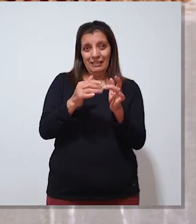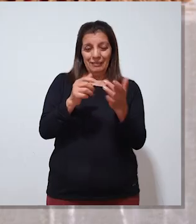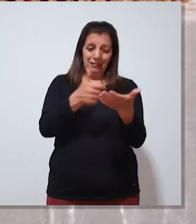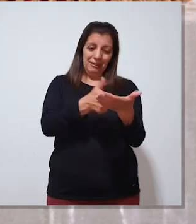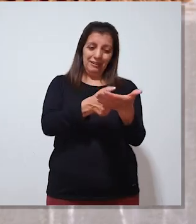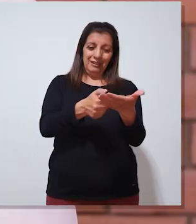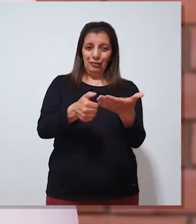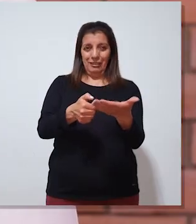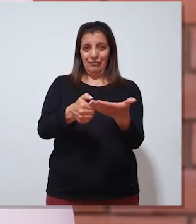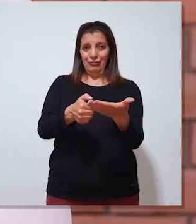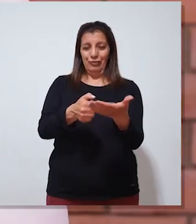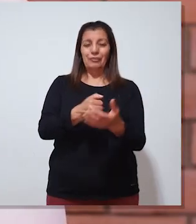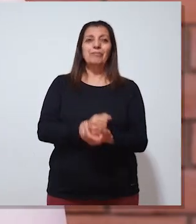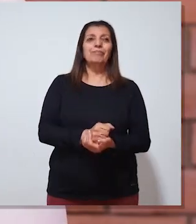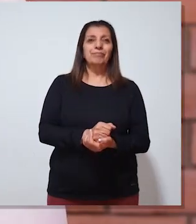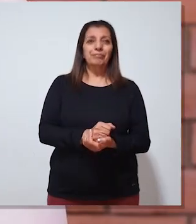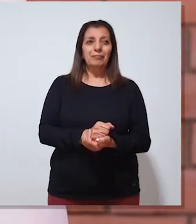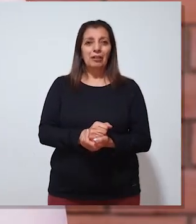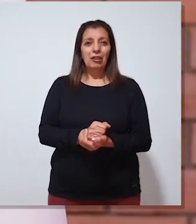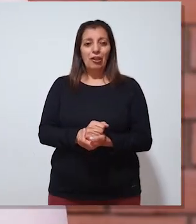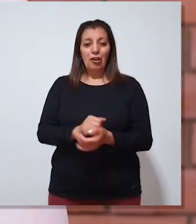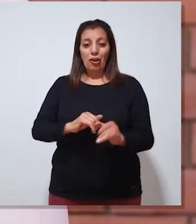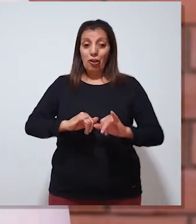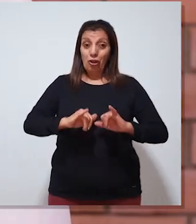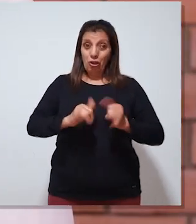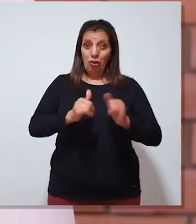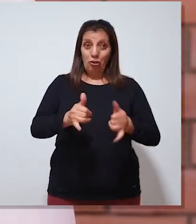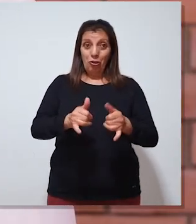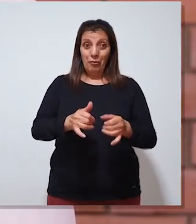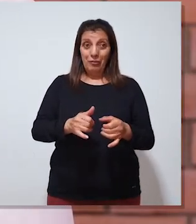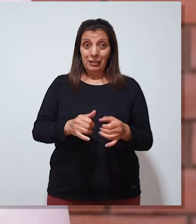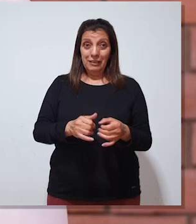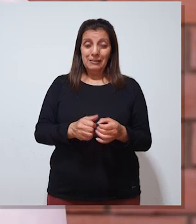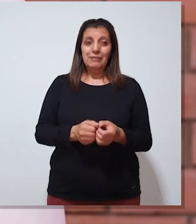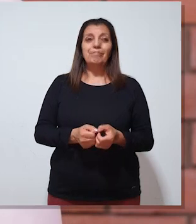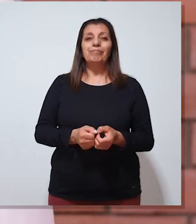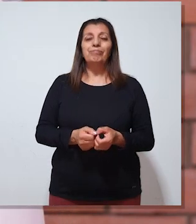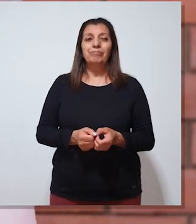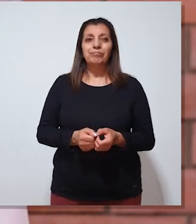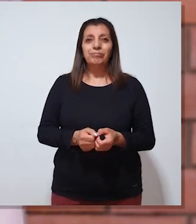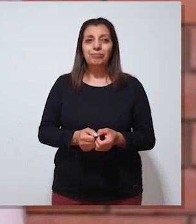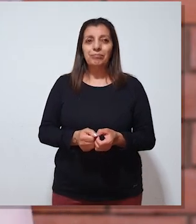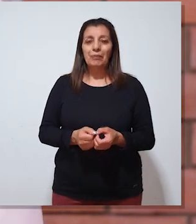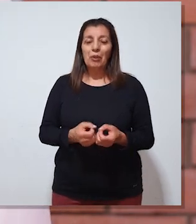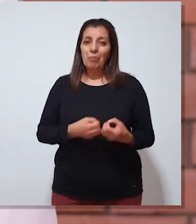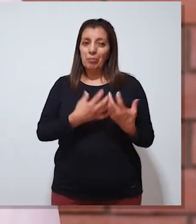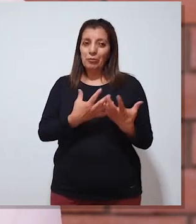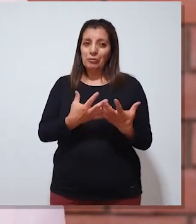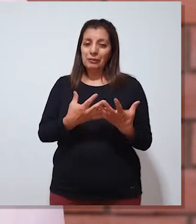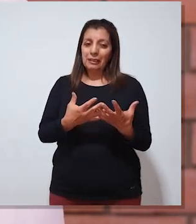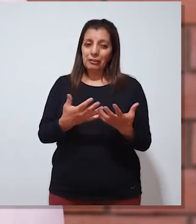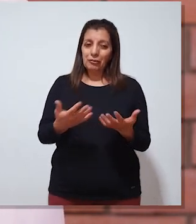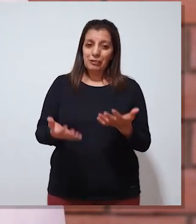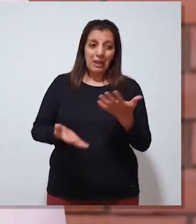entrega. El voluntariado juvenil en estos 7 meses animó y anima la solidaridad